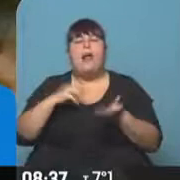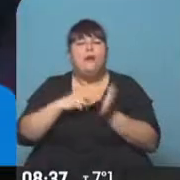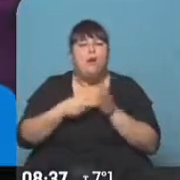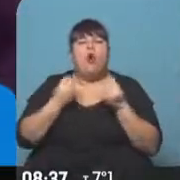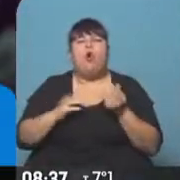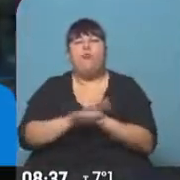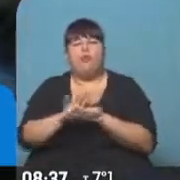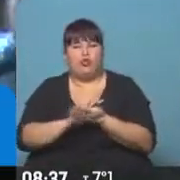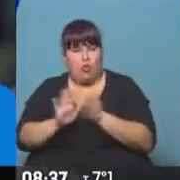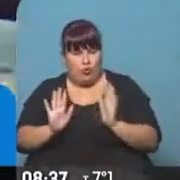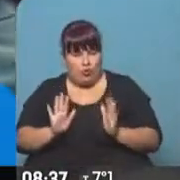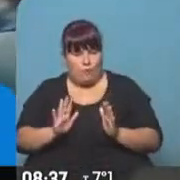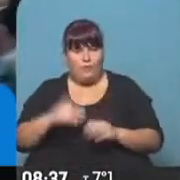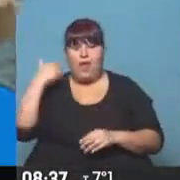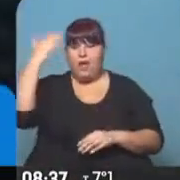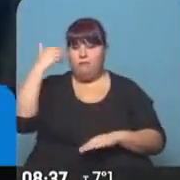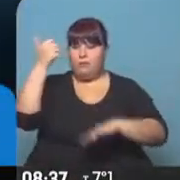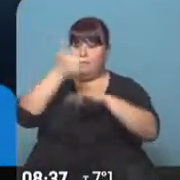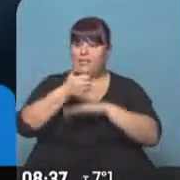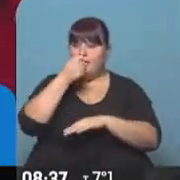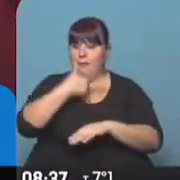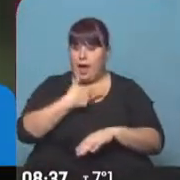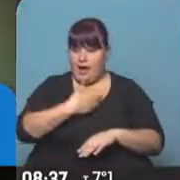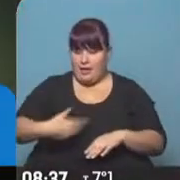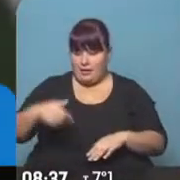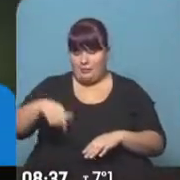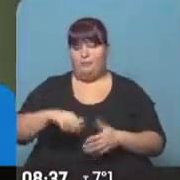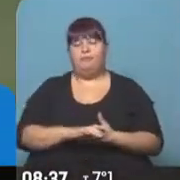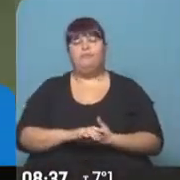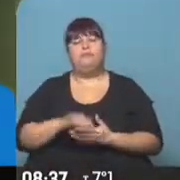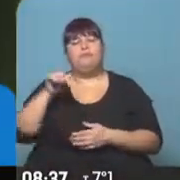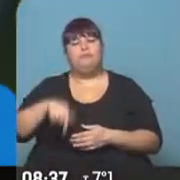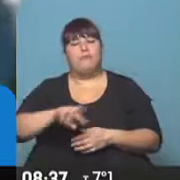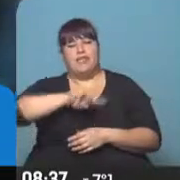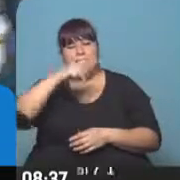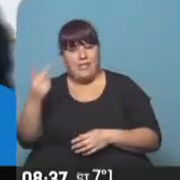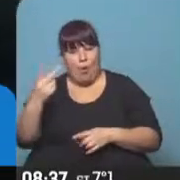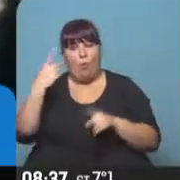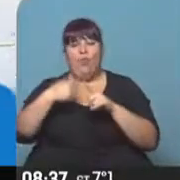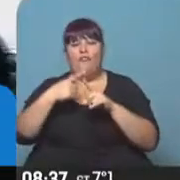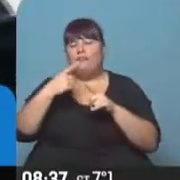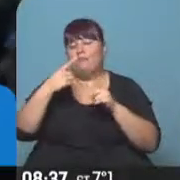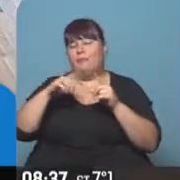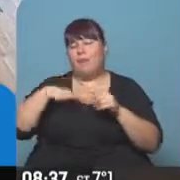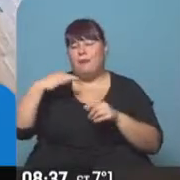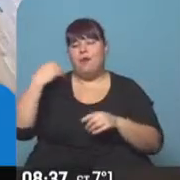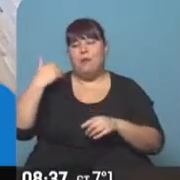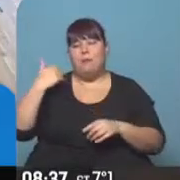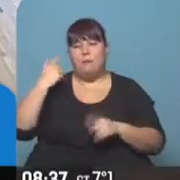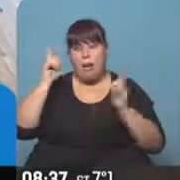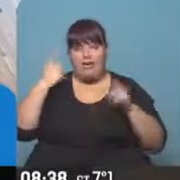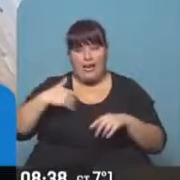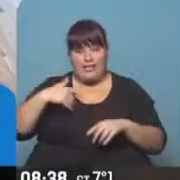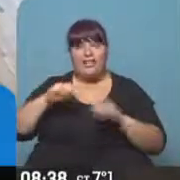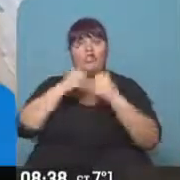y cómo los vamos a resolver. El acto lo encabezó el presidente de la Nación, Mauricio Macri, y en esta segunda edición de los premios Maestros Argentinos